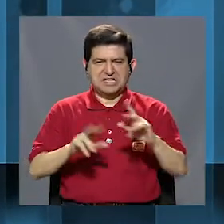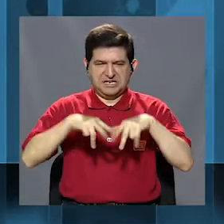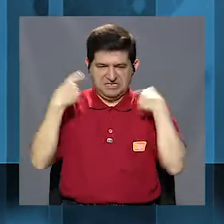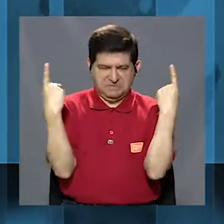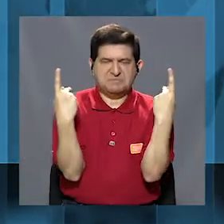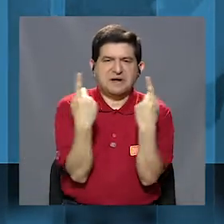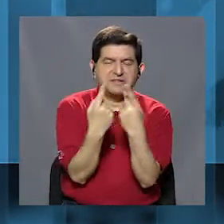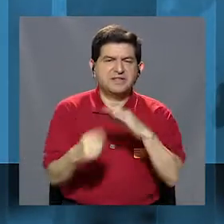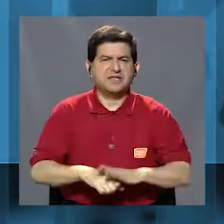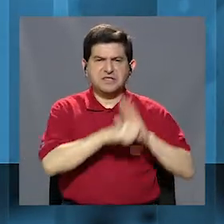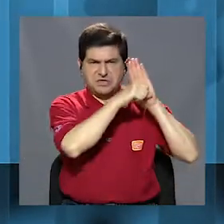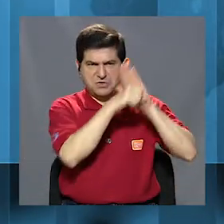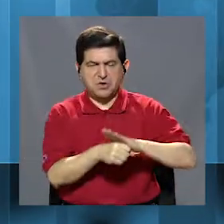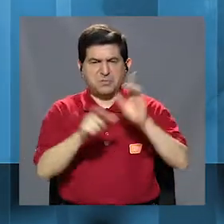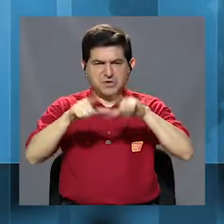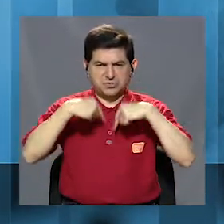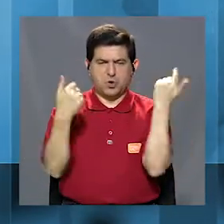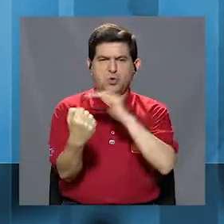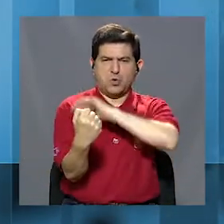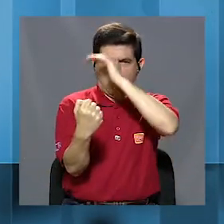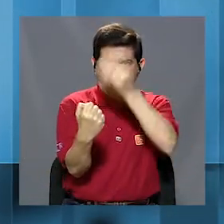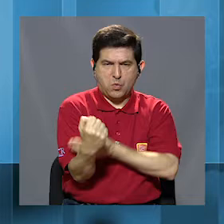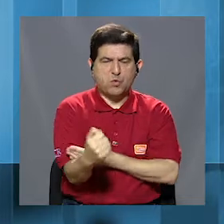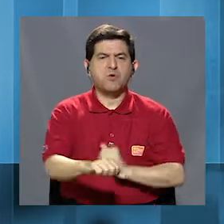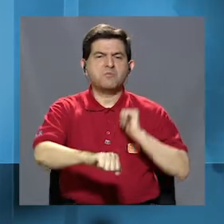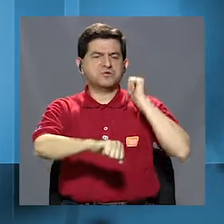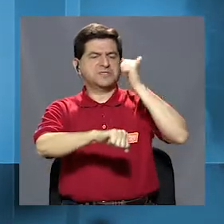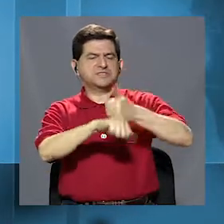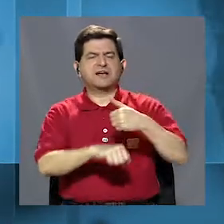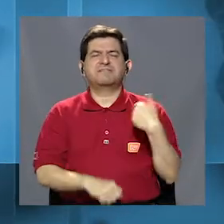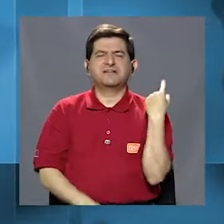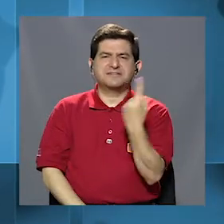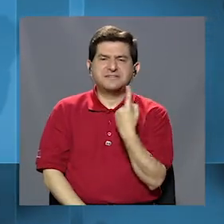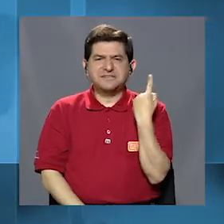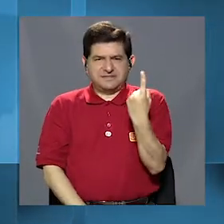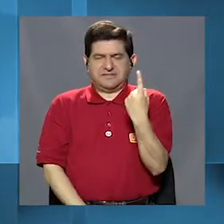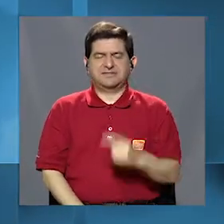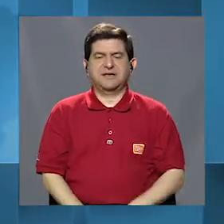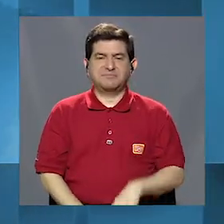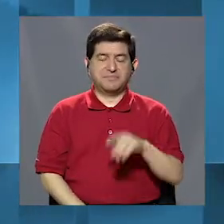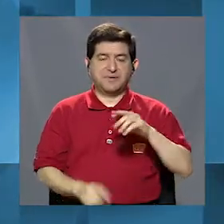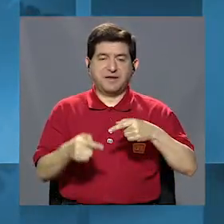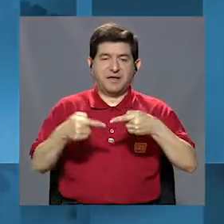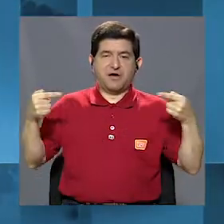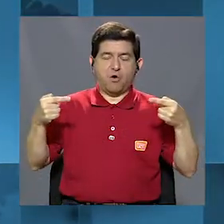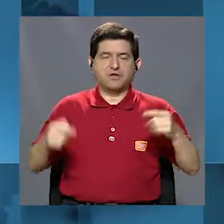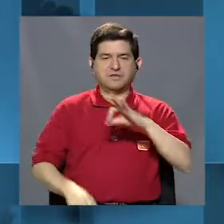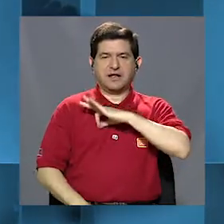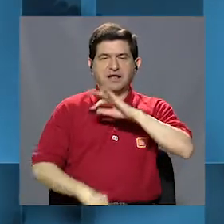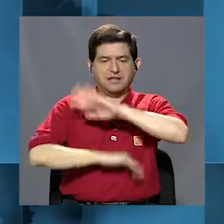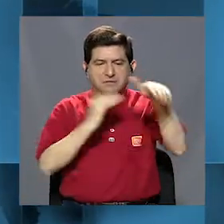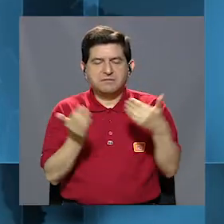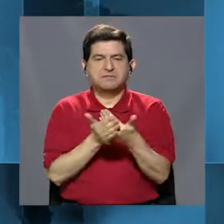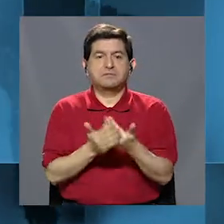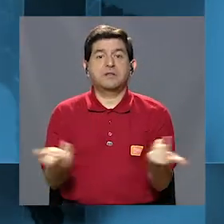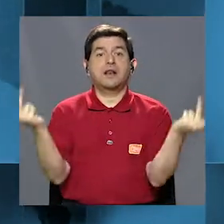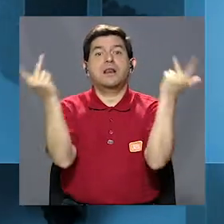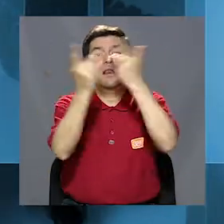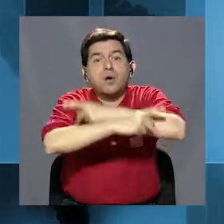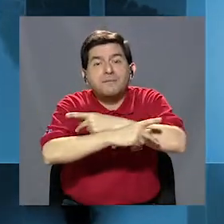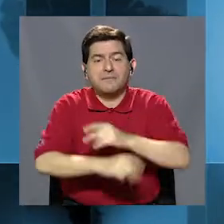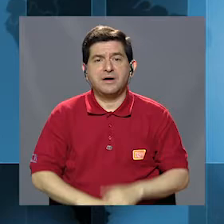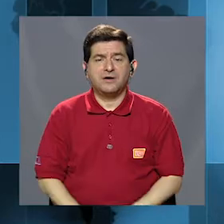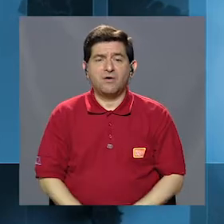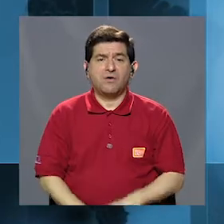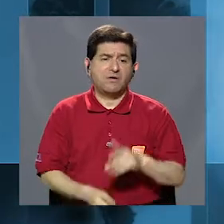intereses partidistas y las presiones de los grupos de poder se han impuesto una y otra vez al bien común. Lo peor de